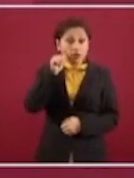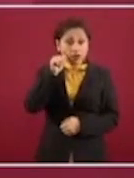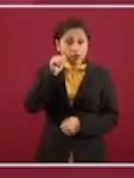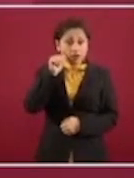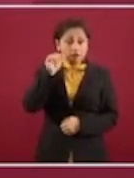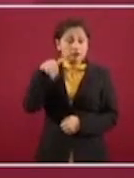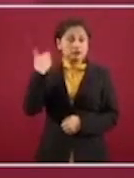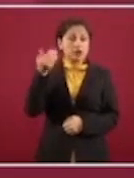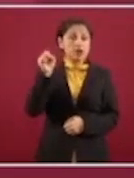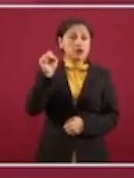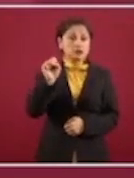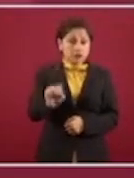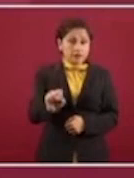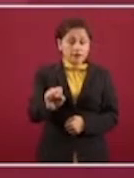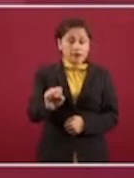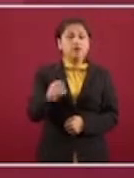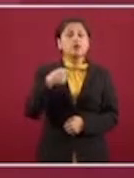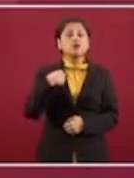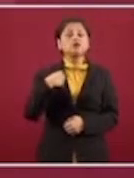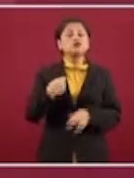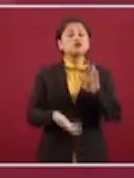voy a estar visitando